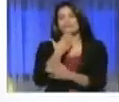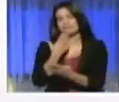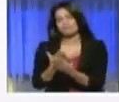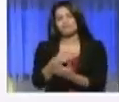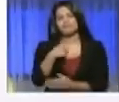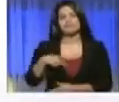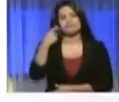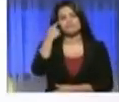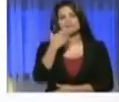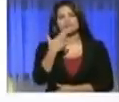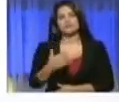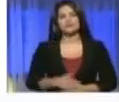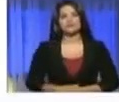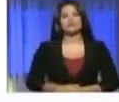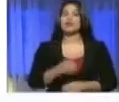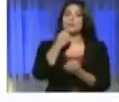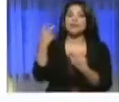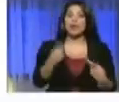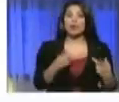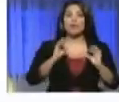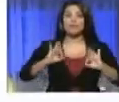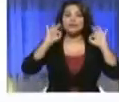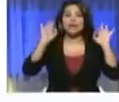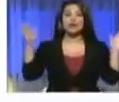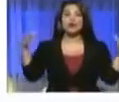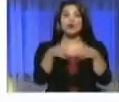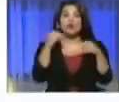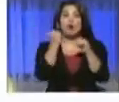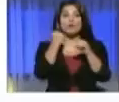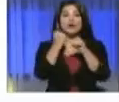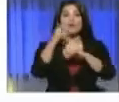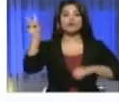tenemos invitados especiales, la clase obrera venezolana.